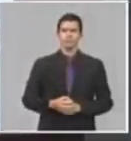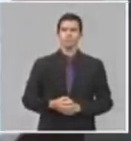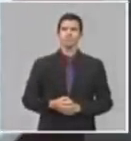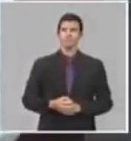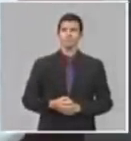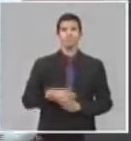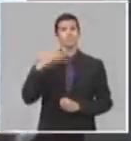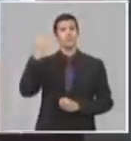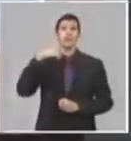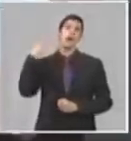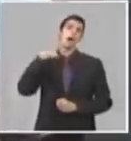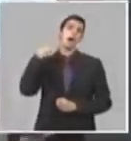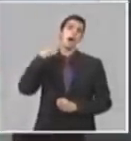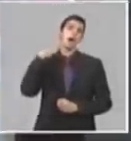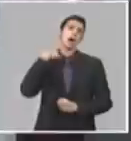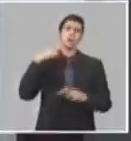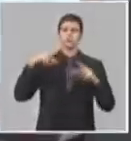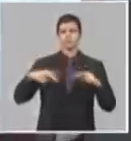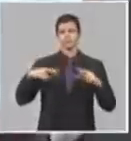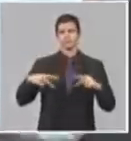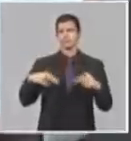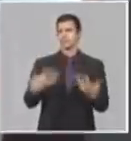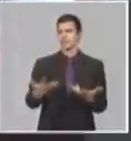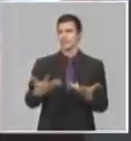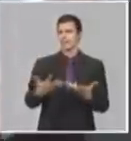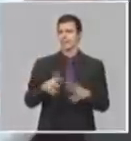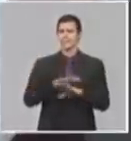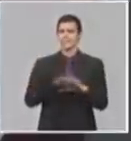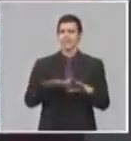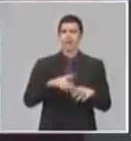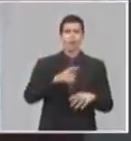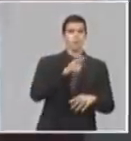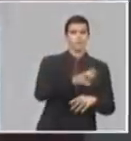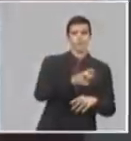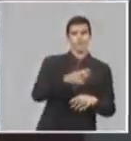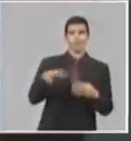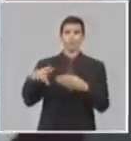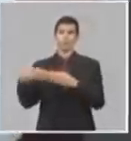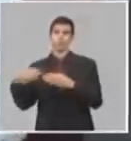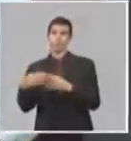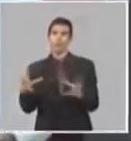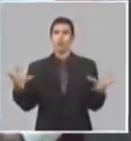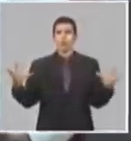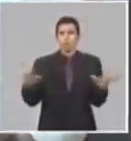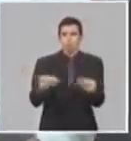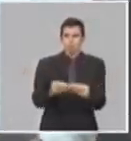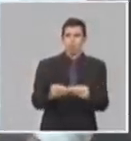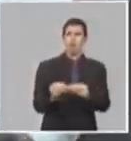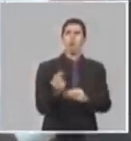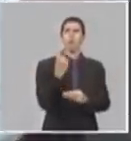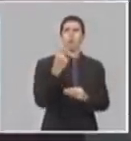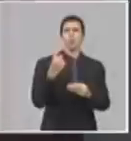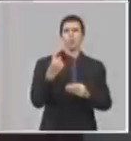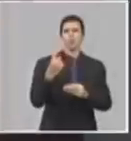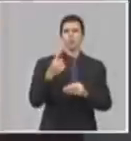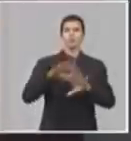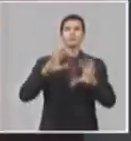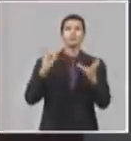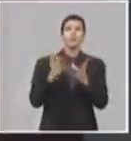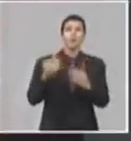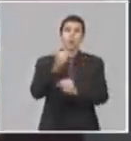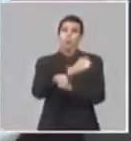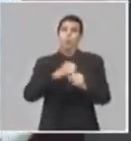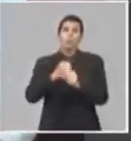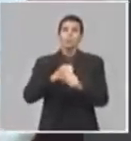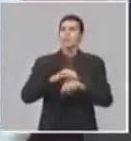y cambiaria para aprobarla en el menor tiempo posible y también implementarla cuando esté aprobada en todo